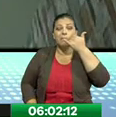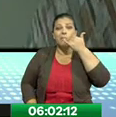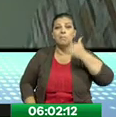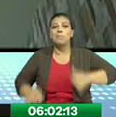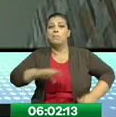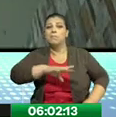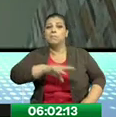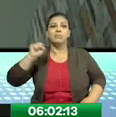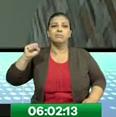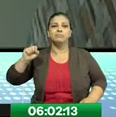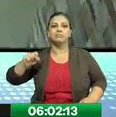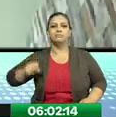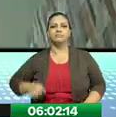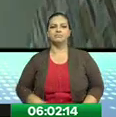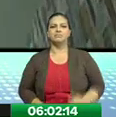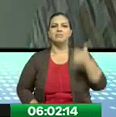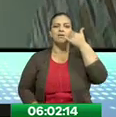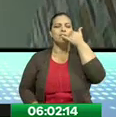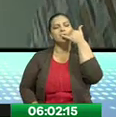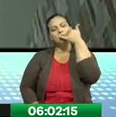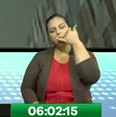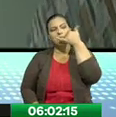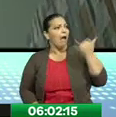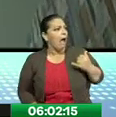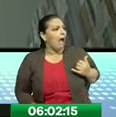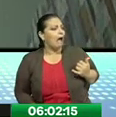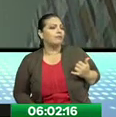al celular. Presta para acá el celular y hay que estar